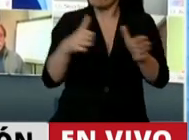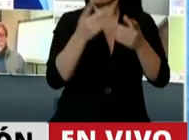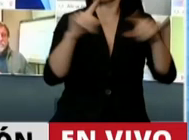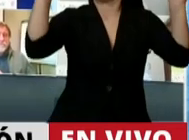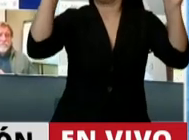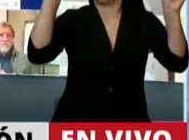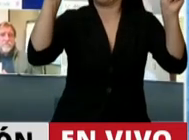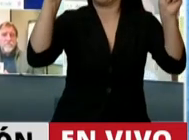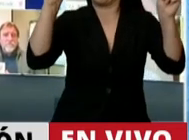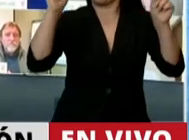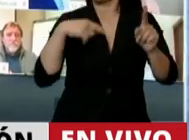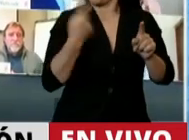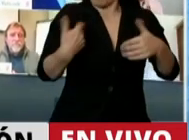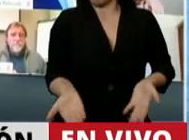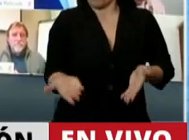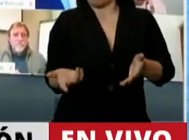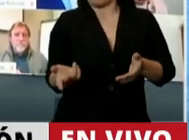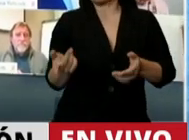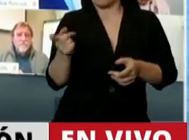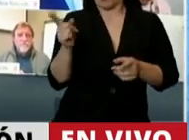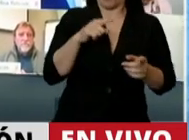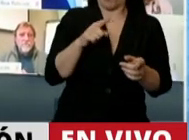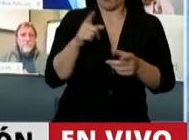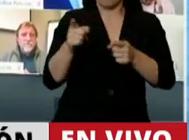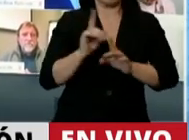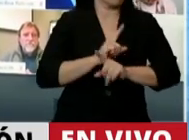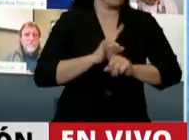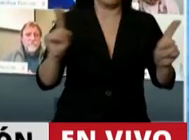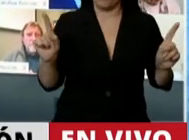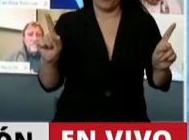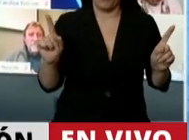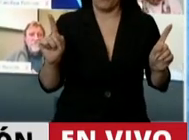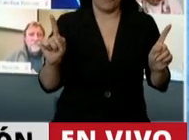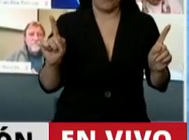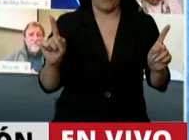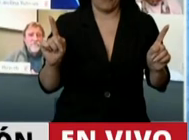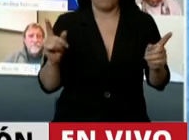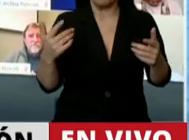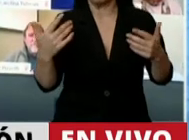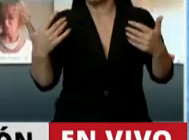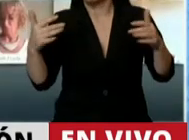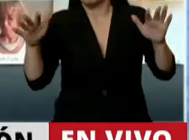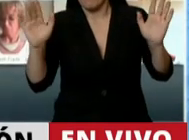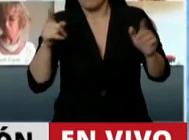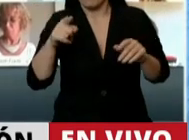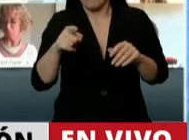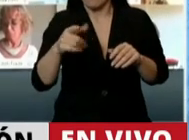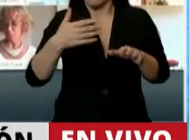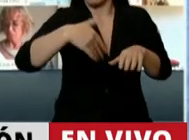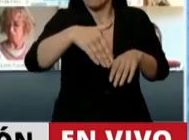no tenemos que subirnos ni montarnos, aunque circunstancialmente quizás en una cuenta